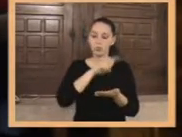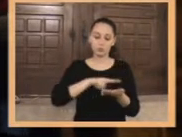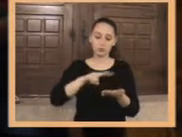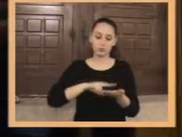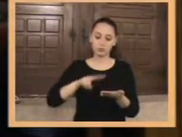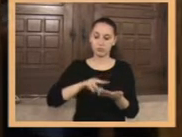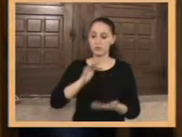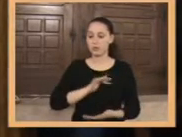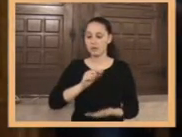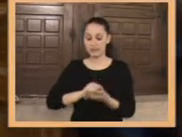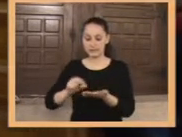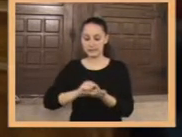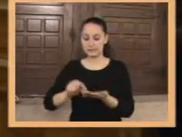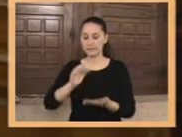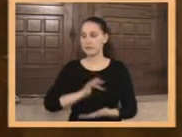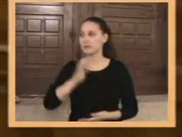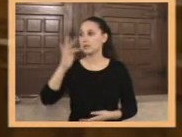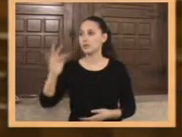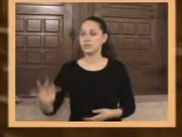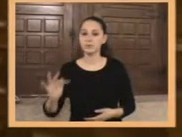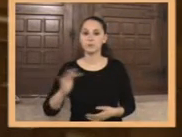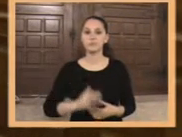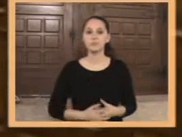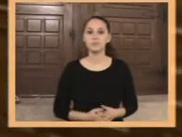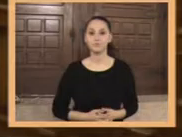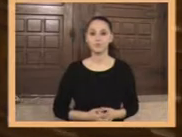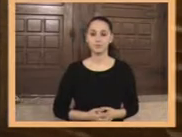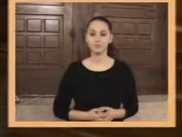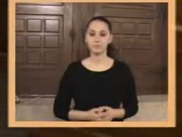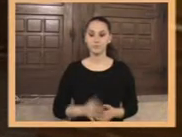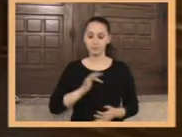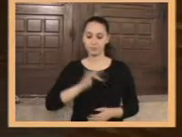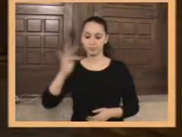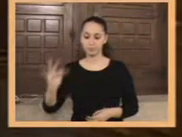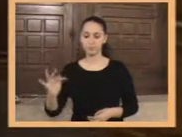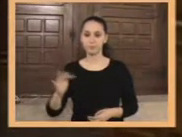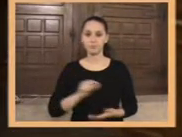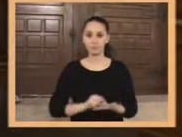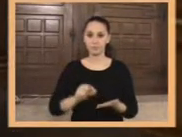de ahí pues votamos urgencia y votamos el fondo, si les parece. Tiene la palabra el señor secretario.